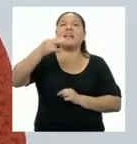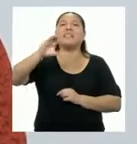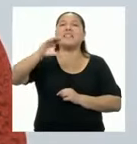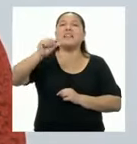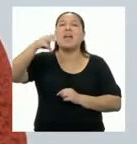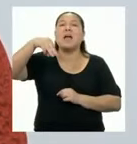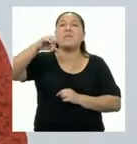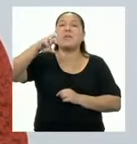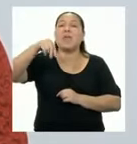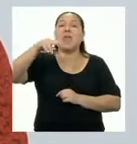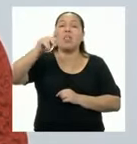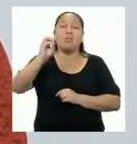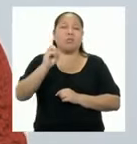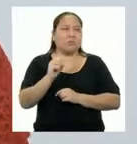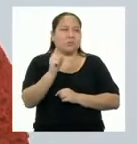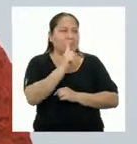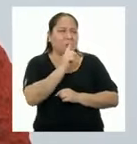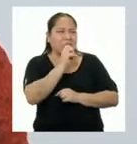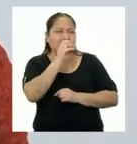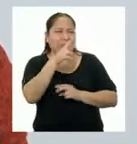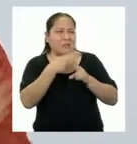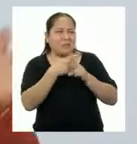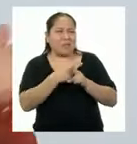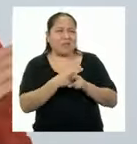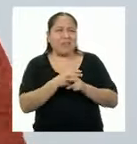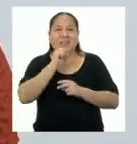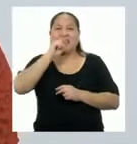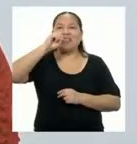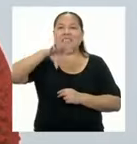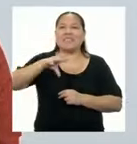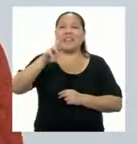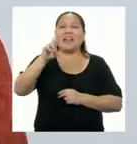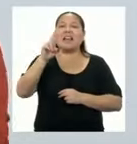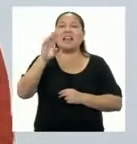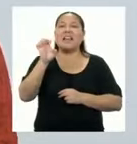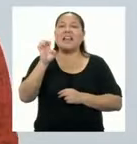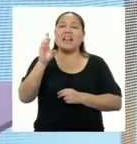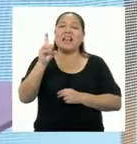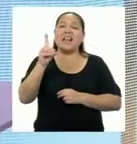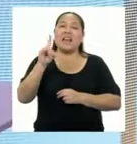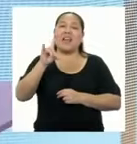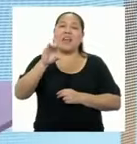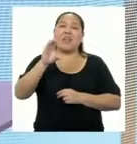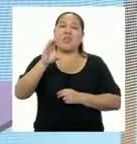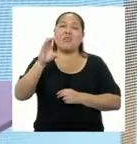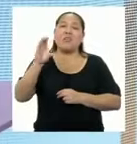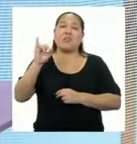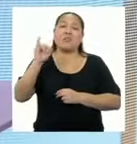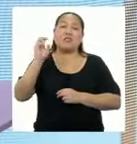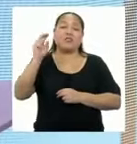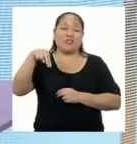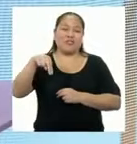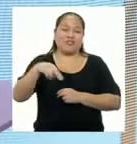le decimos achicamiento, le llamamos reducción. Oh, ya,